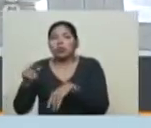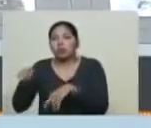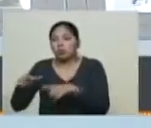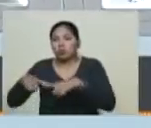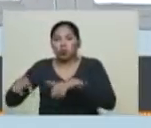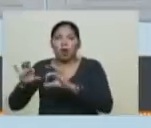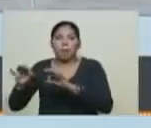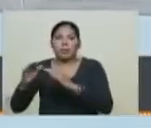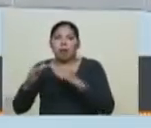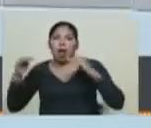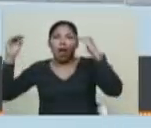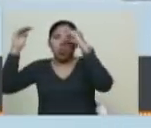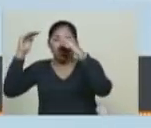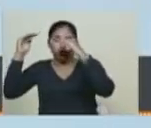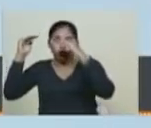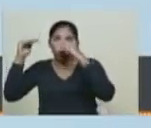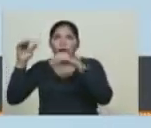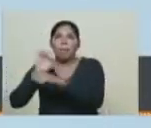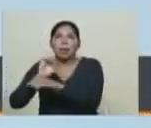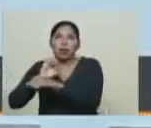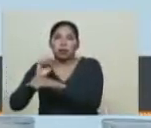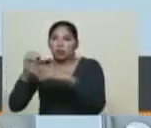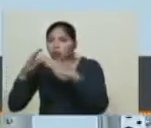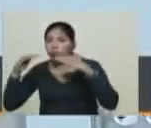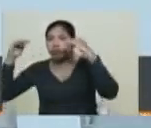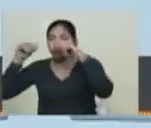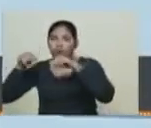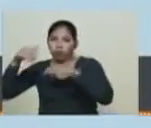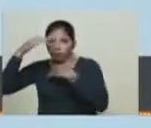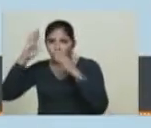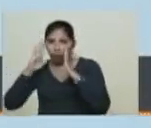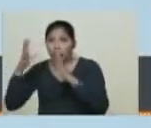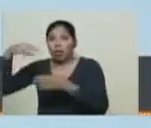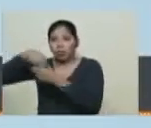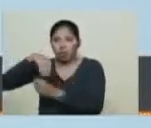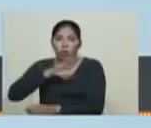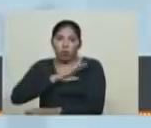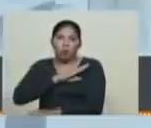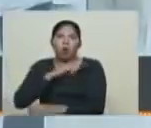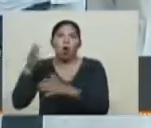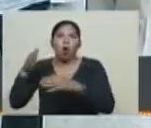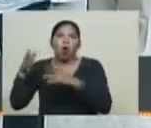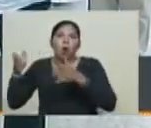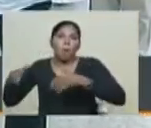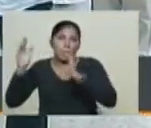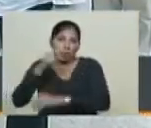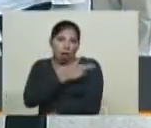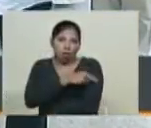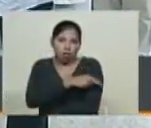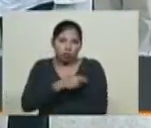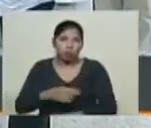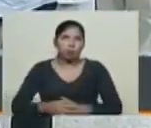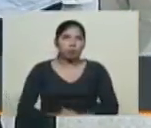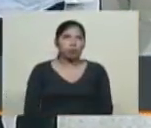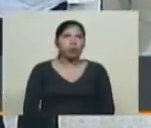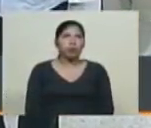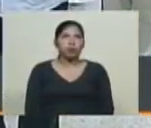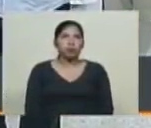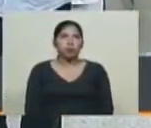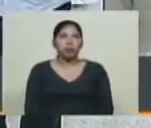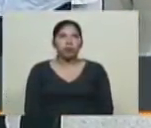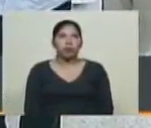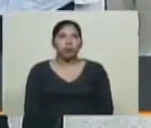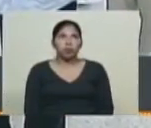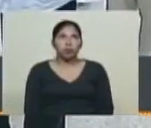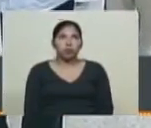aquí dentro de este mismo hospital, además de propuestas para la rehabilitación del resto del hospital y